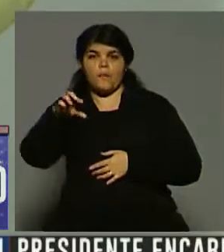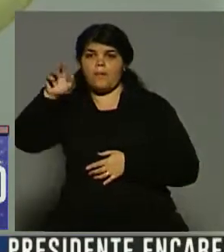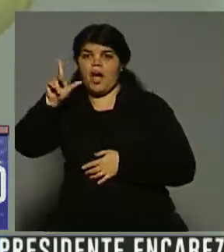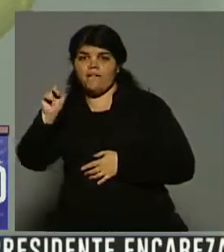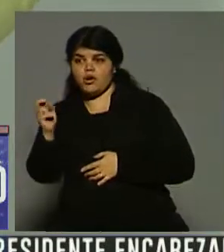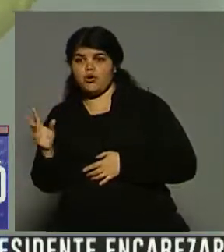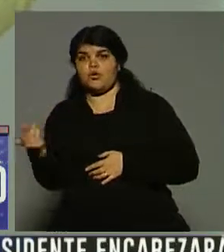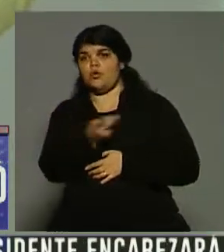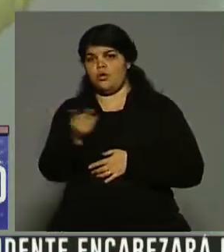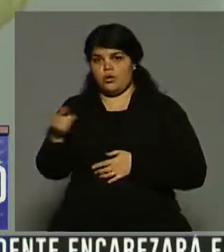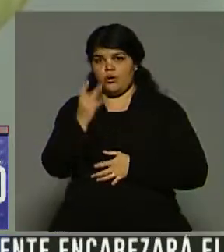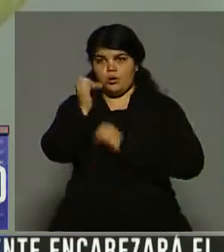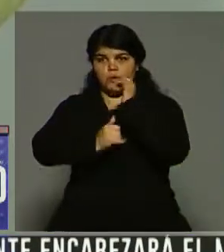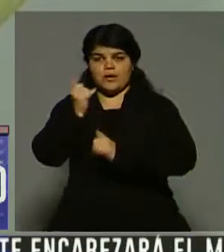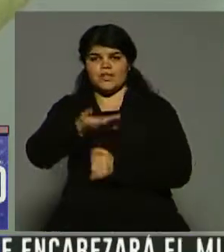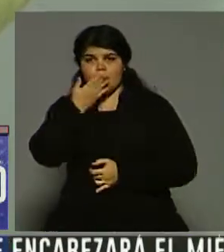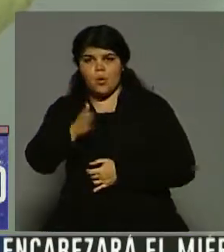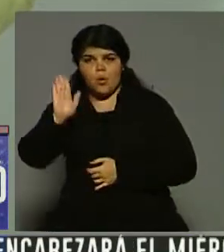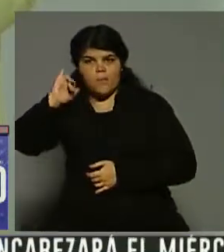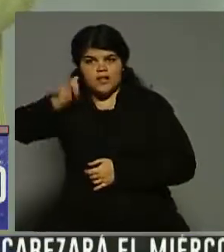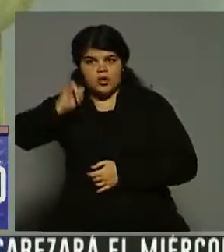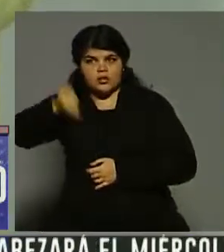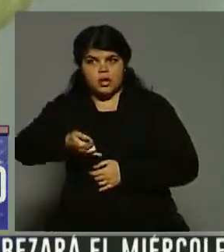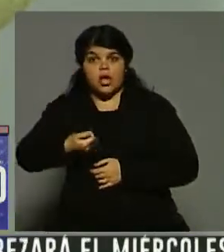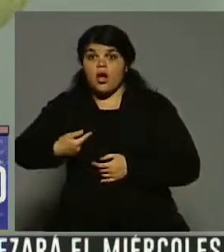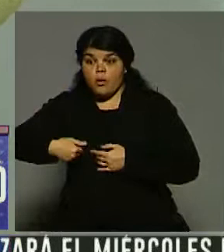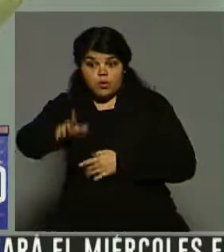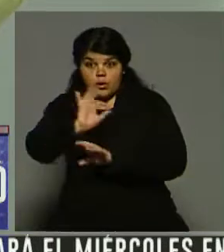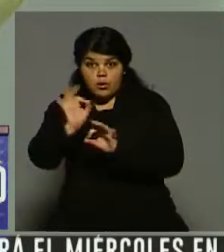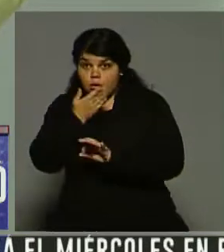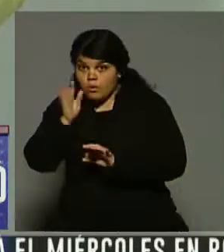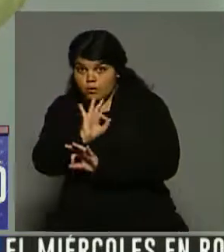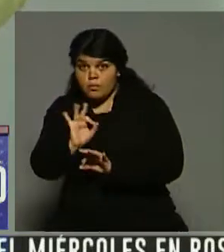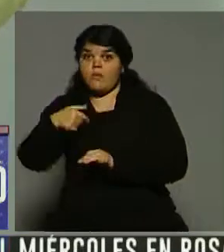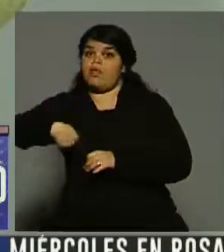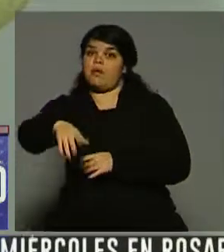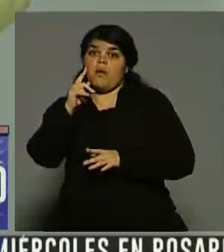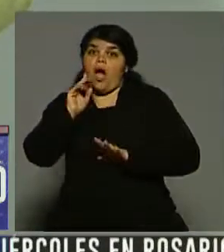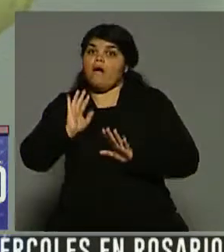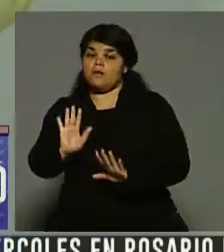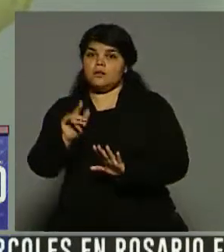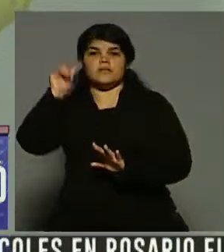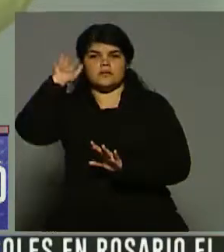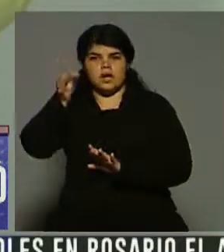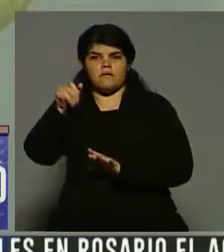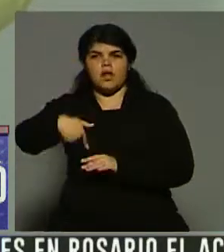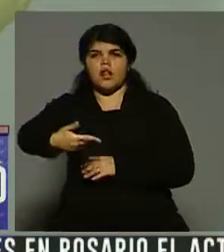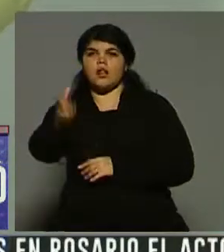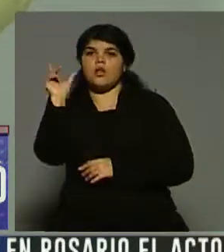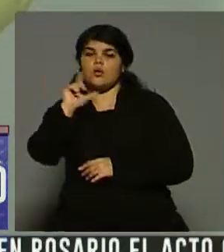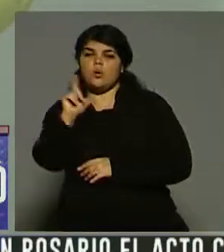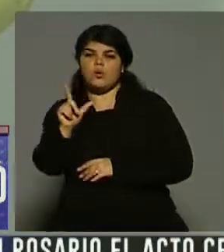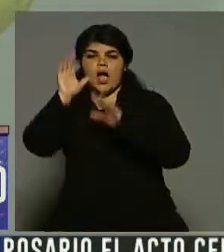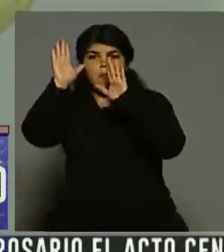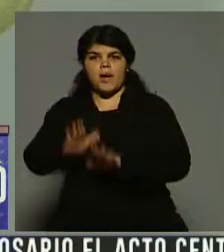que van a tener que cumplir con este acuerdo y que si no se tendrán que atener a las consecuencias. Recordemos que estaba pactada una medida de fuerza. Sí. El lunes se adherían al